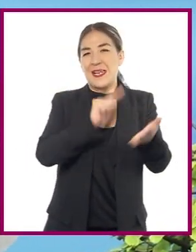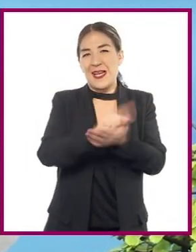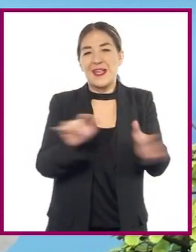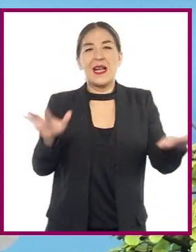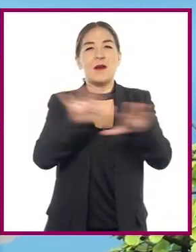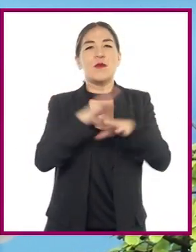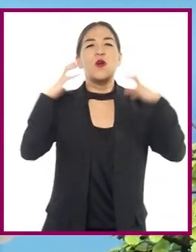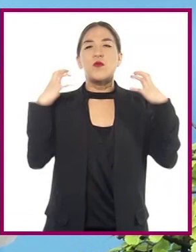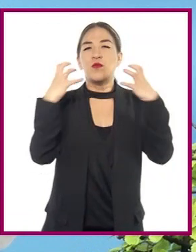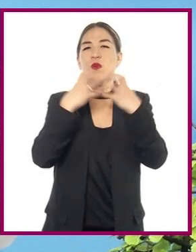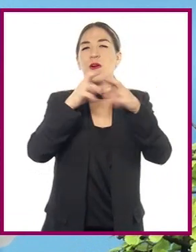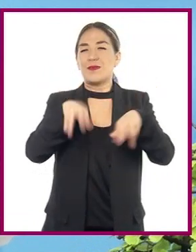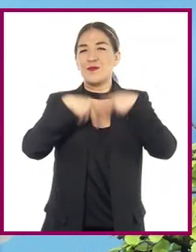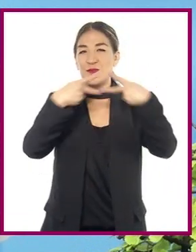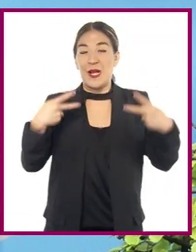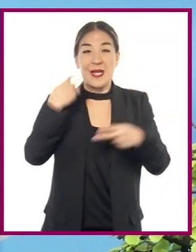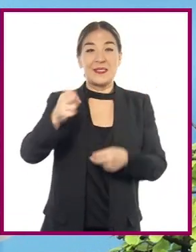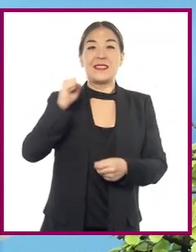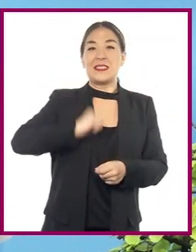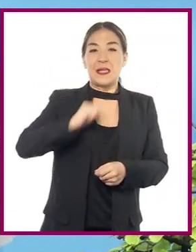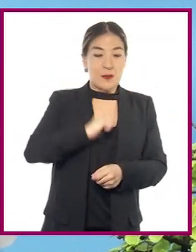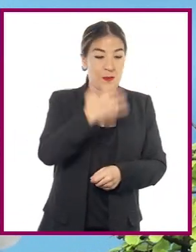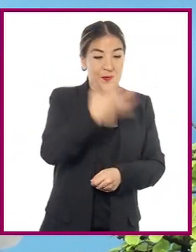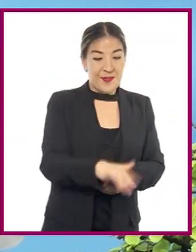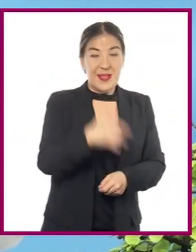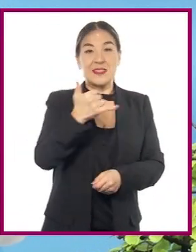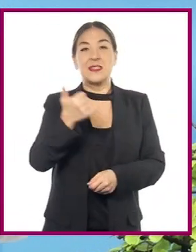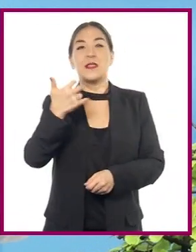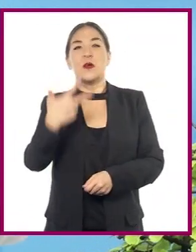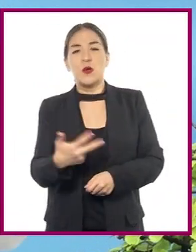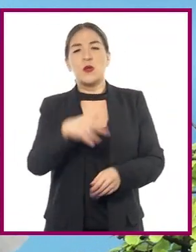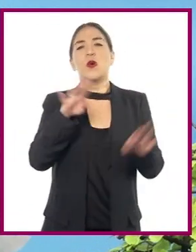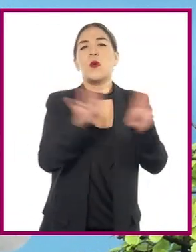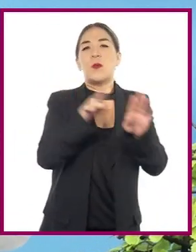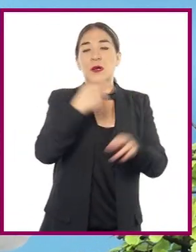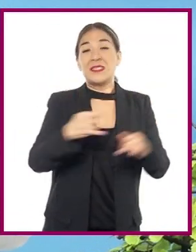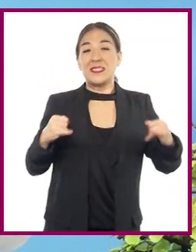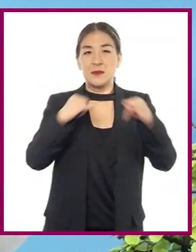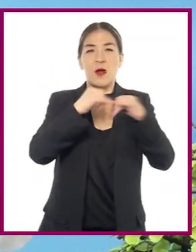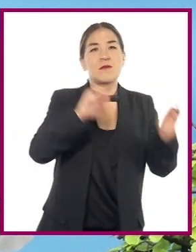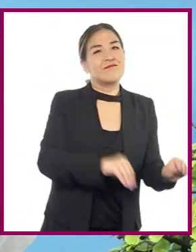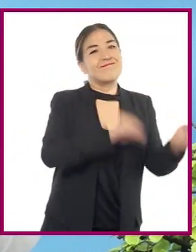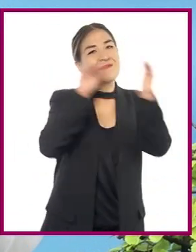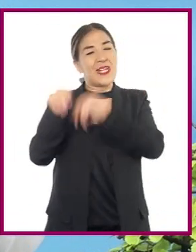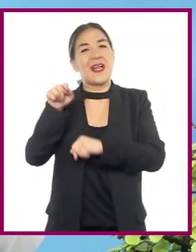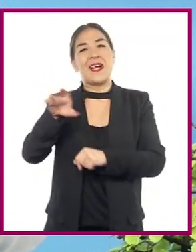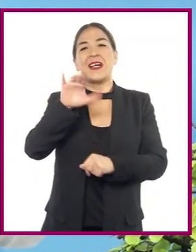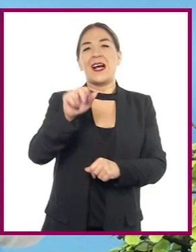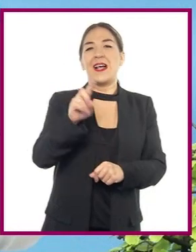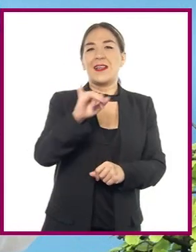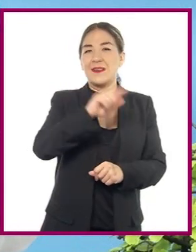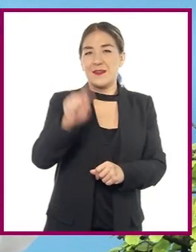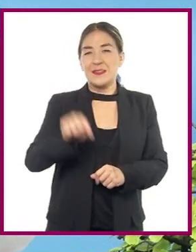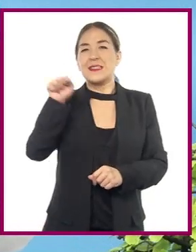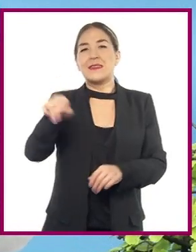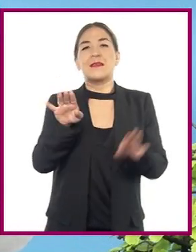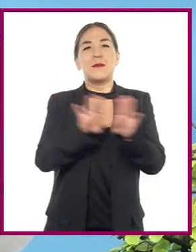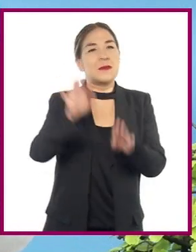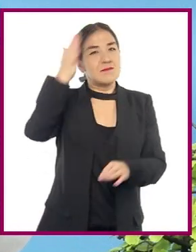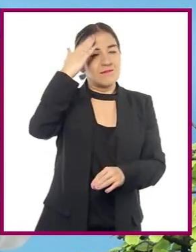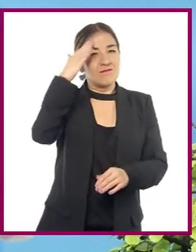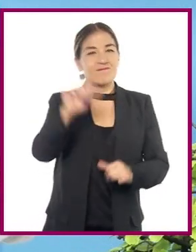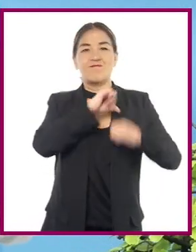siglo XVIII, esta institución se trasladó a Cádiz, que se convirtió en el principal